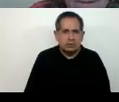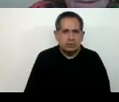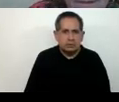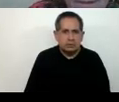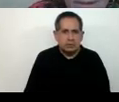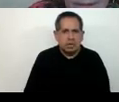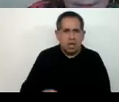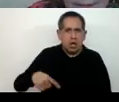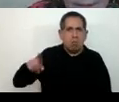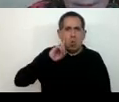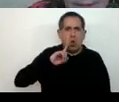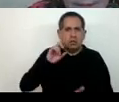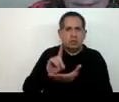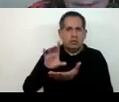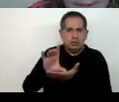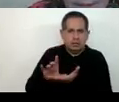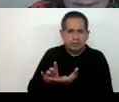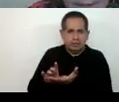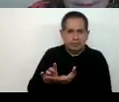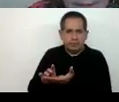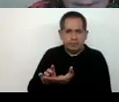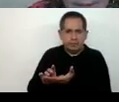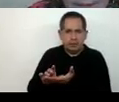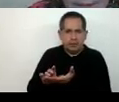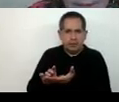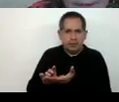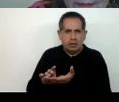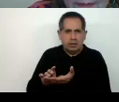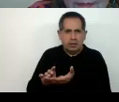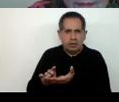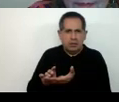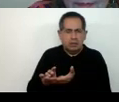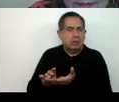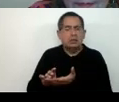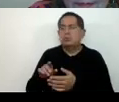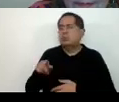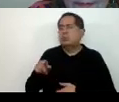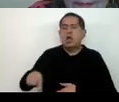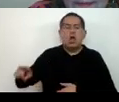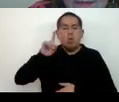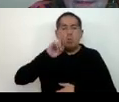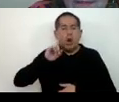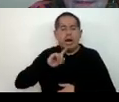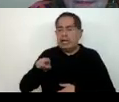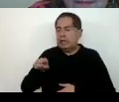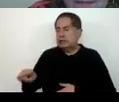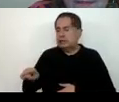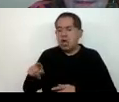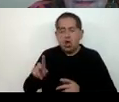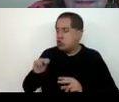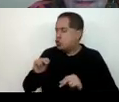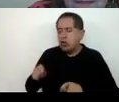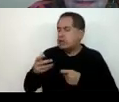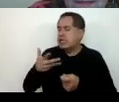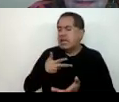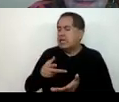con discapacidad se les niega su capacidad jurídica más que a los hombres con discapacidad o igual que a los hombres con